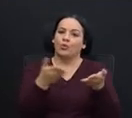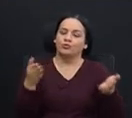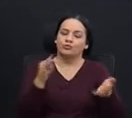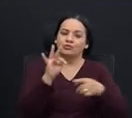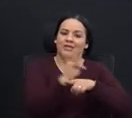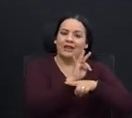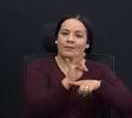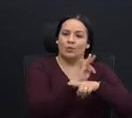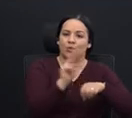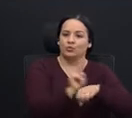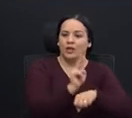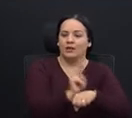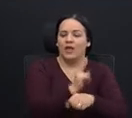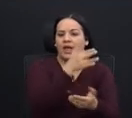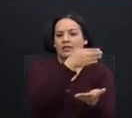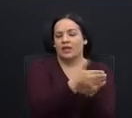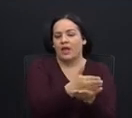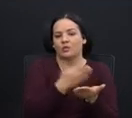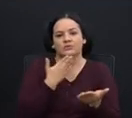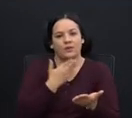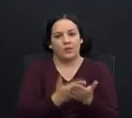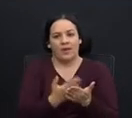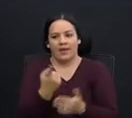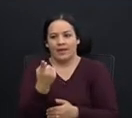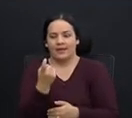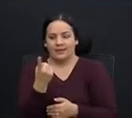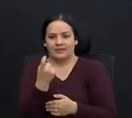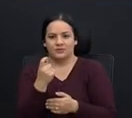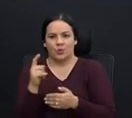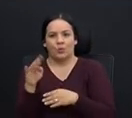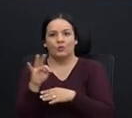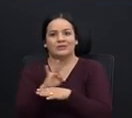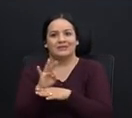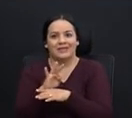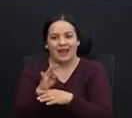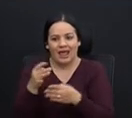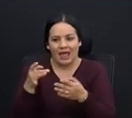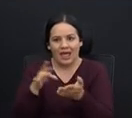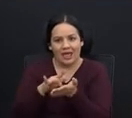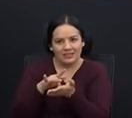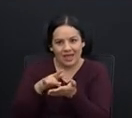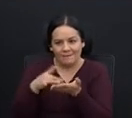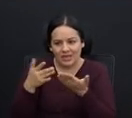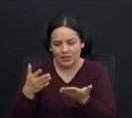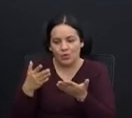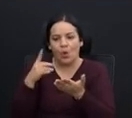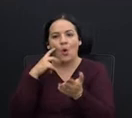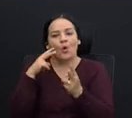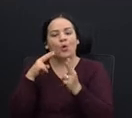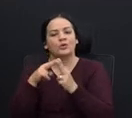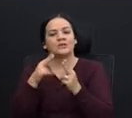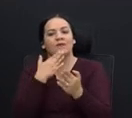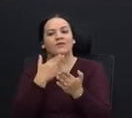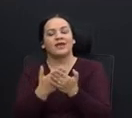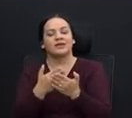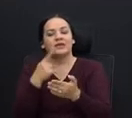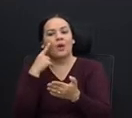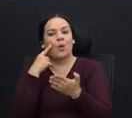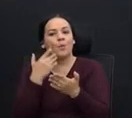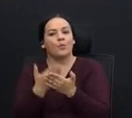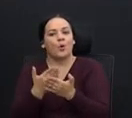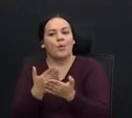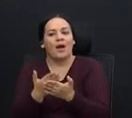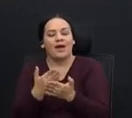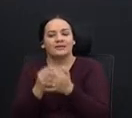han dejado de ser eficaces. La carencia de un tratamiento conocido y de eficacia comprobada se refiere a